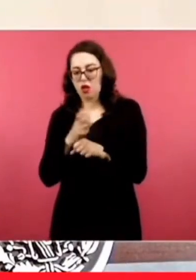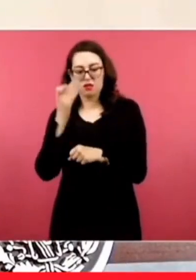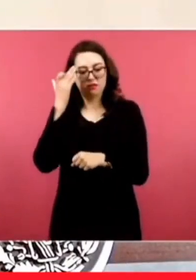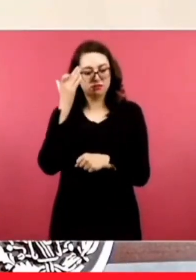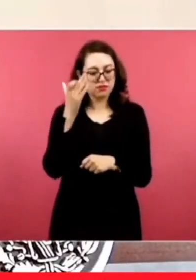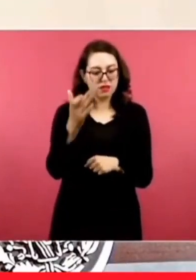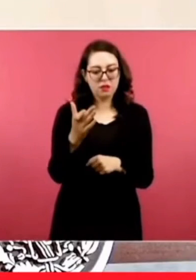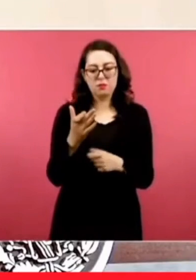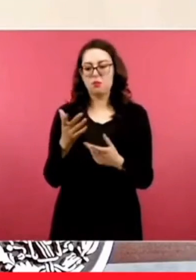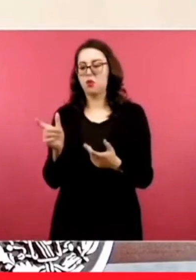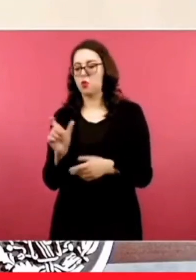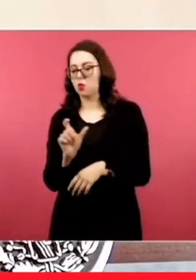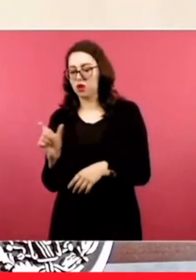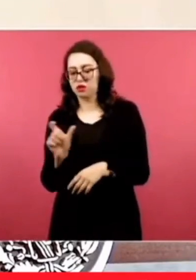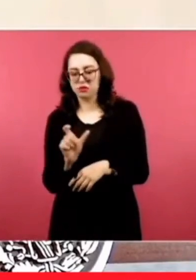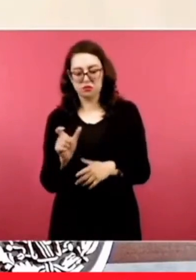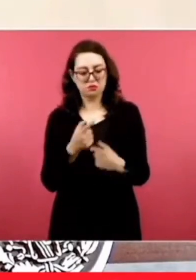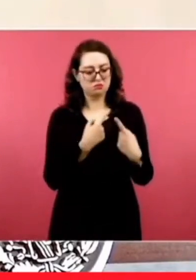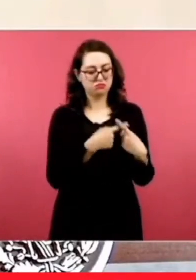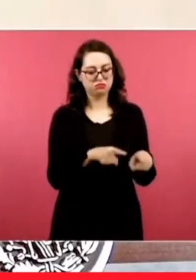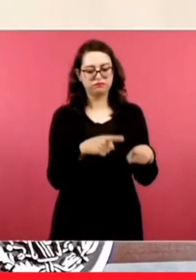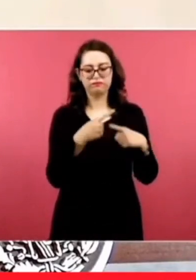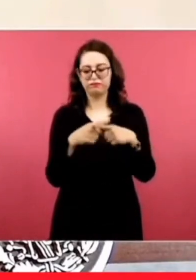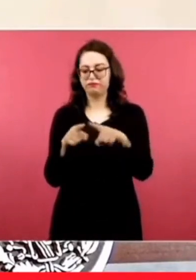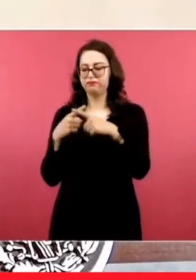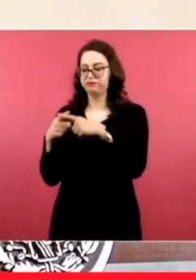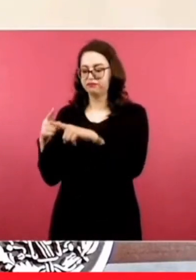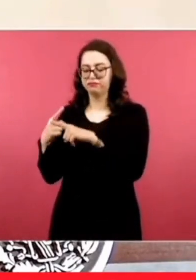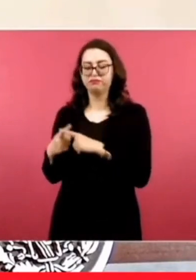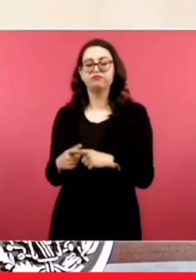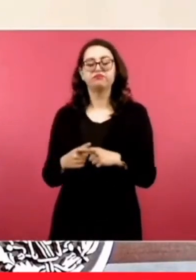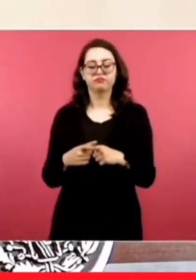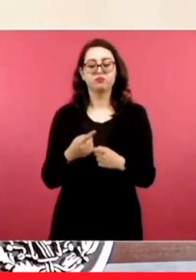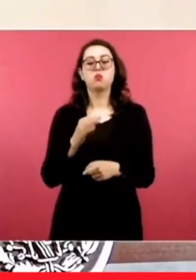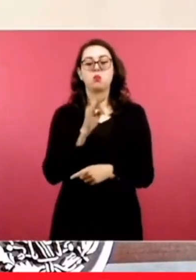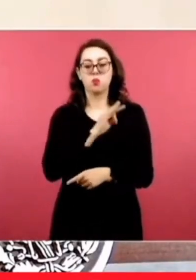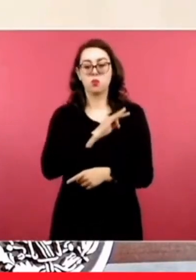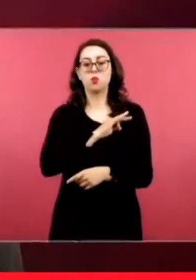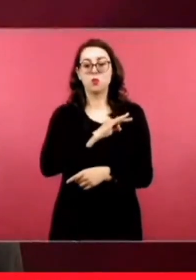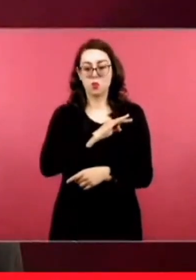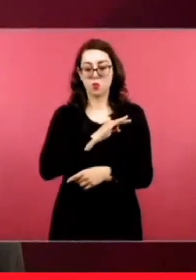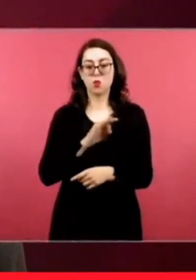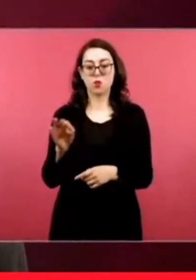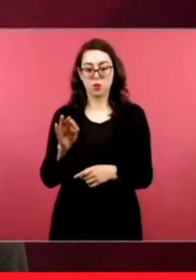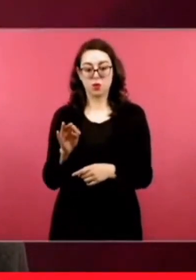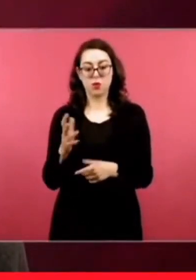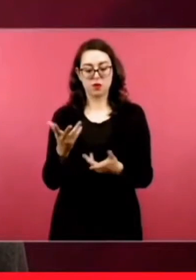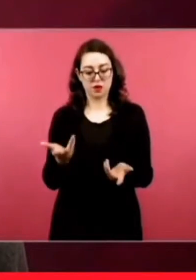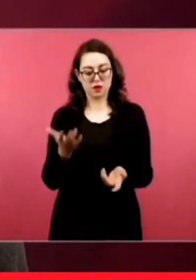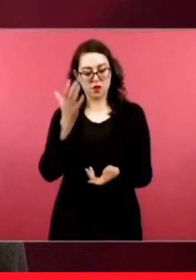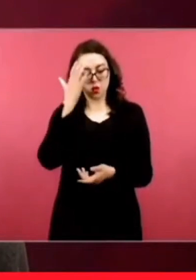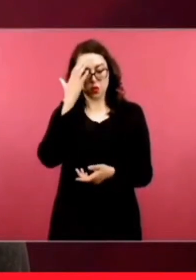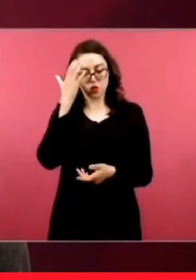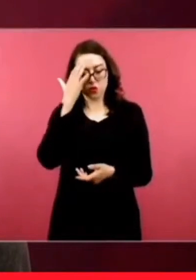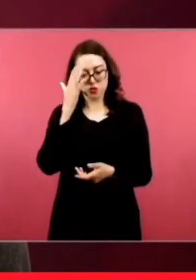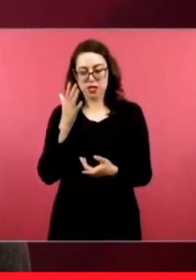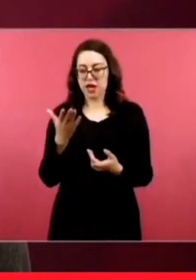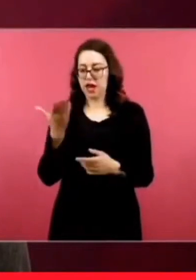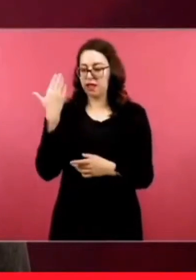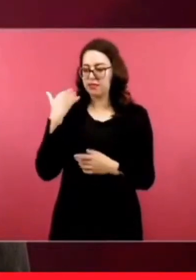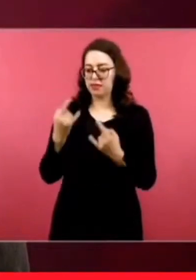frecuencias y otras consideraciones analíticas que nos permiten conocer densidades,